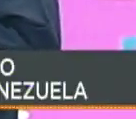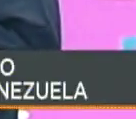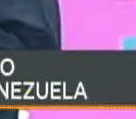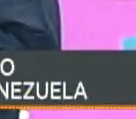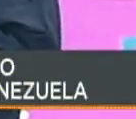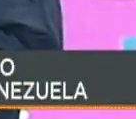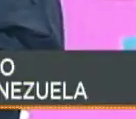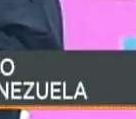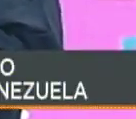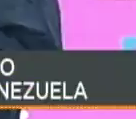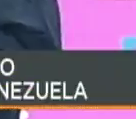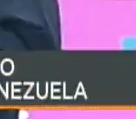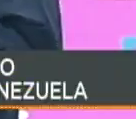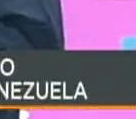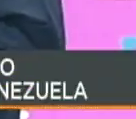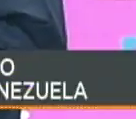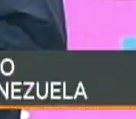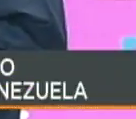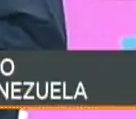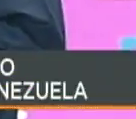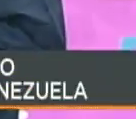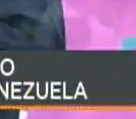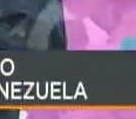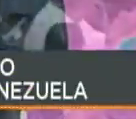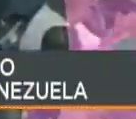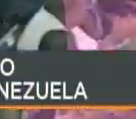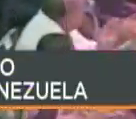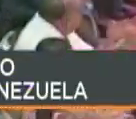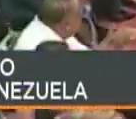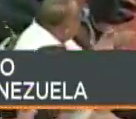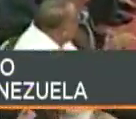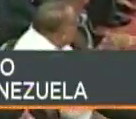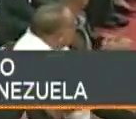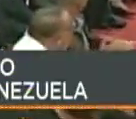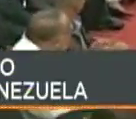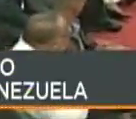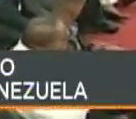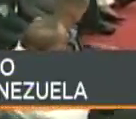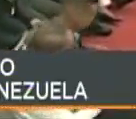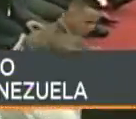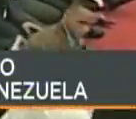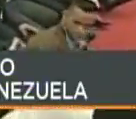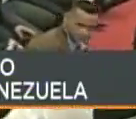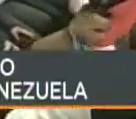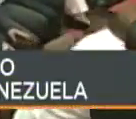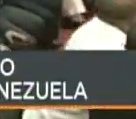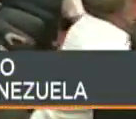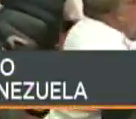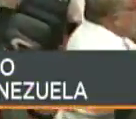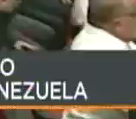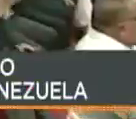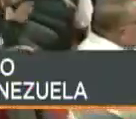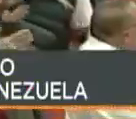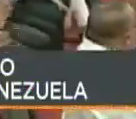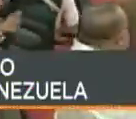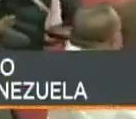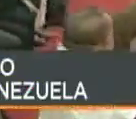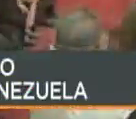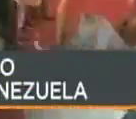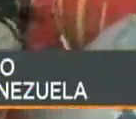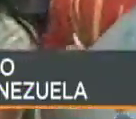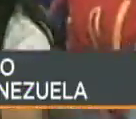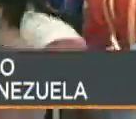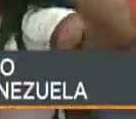no para estar modificando estatuto como que un congreso para decirle a la patria vamos al socialismo vamos a